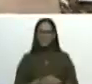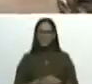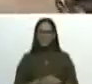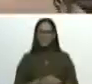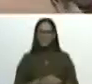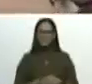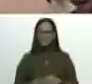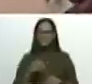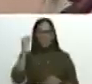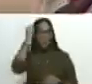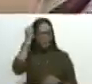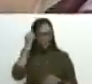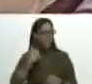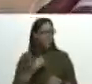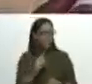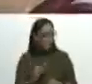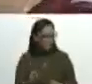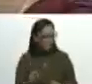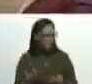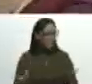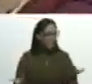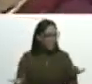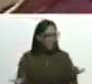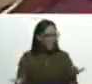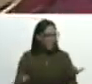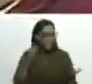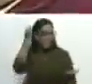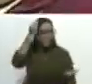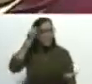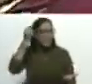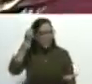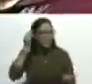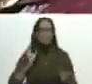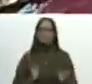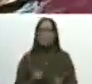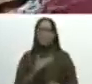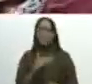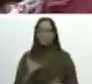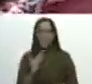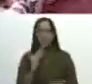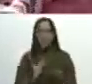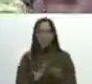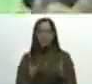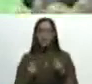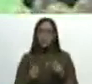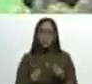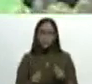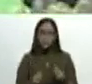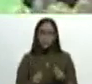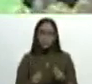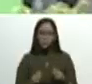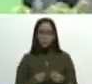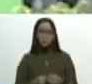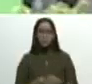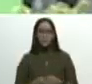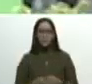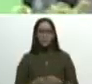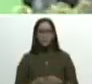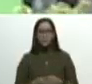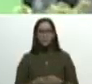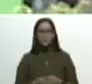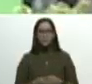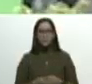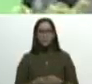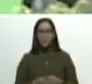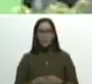¿Qué creían ustedes que yo iba a decir? ¿Ah? Bueno, quiero agradecer mucho a